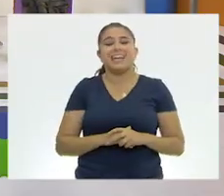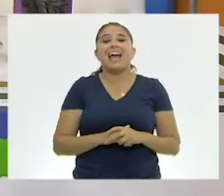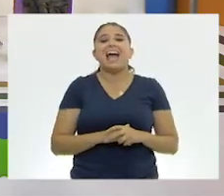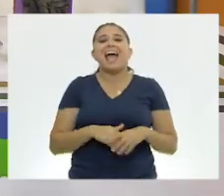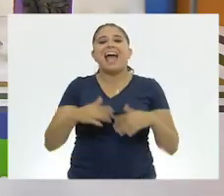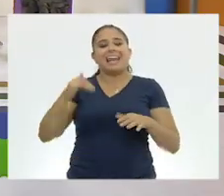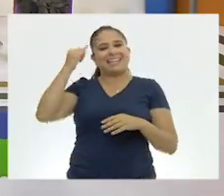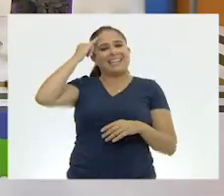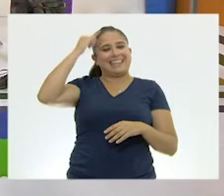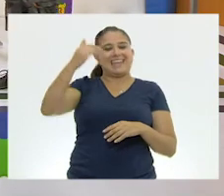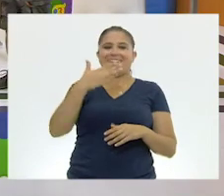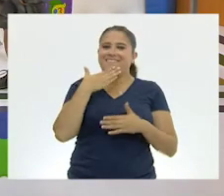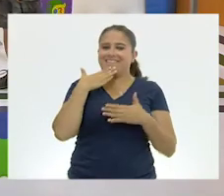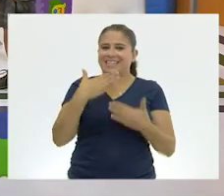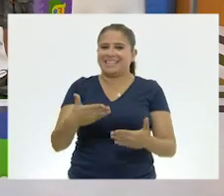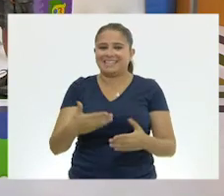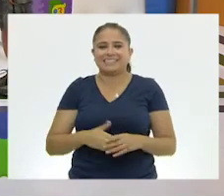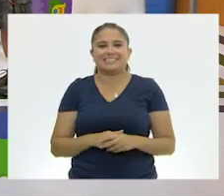¡Qué gran idea!